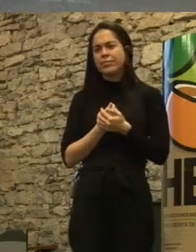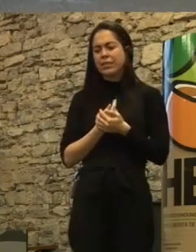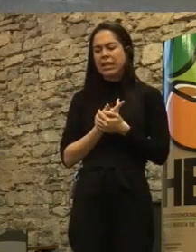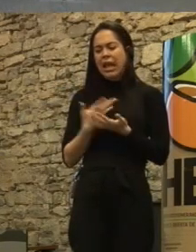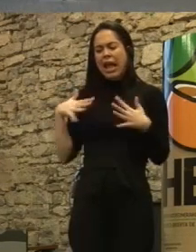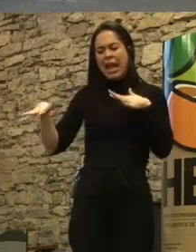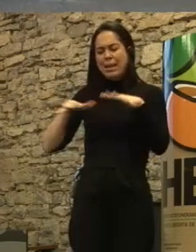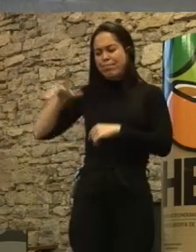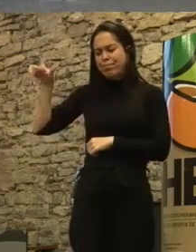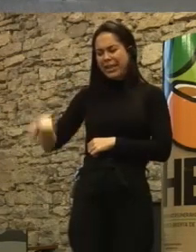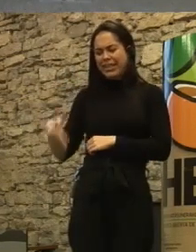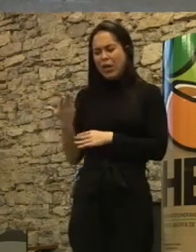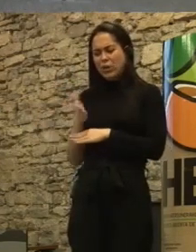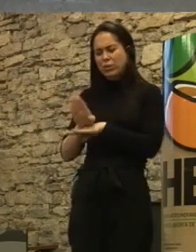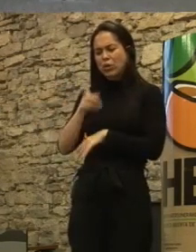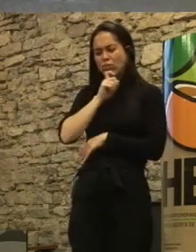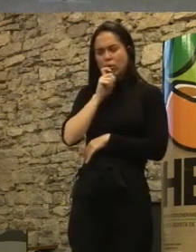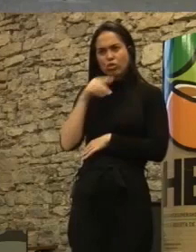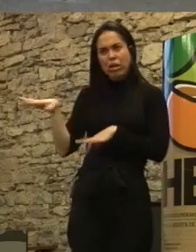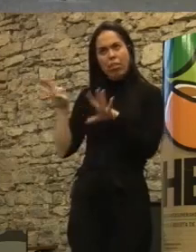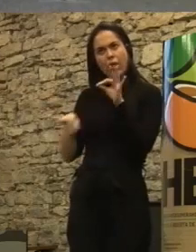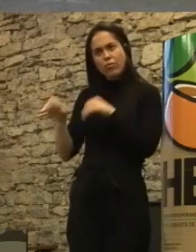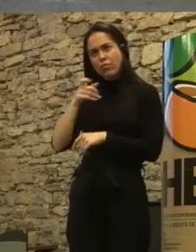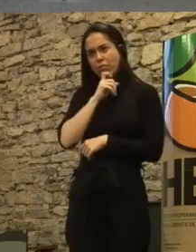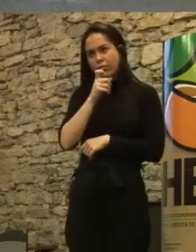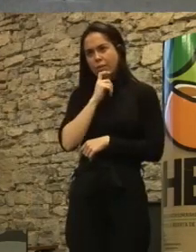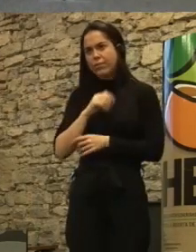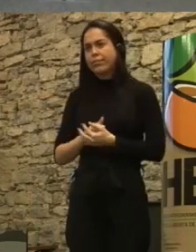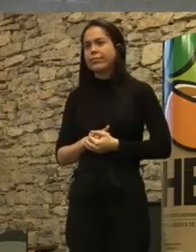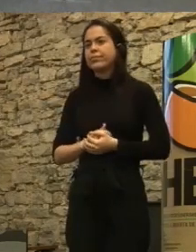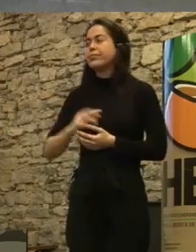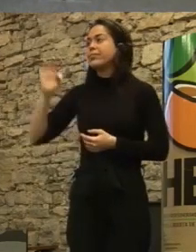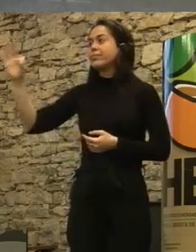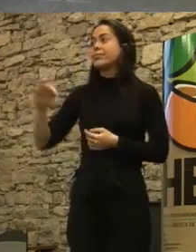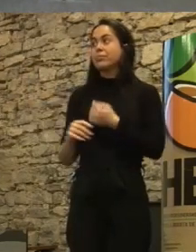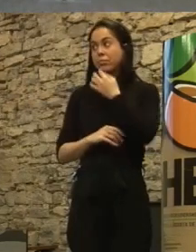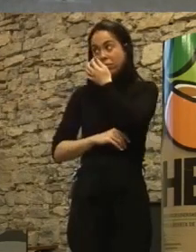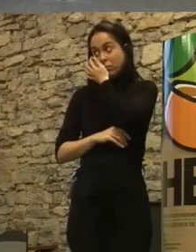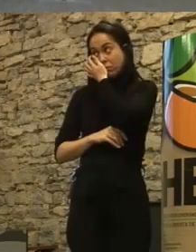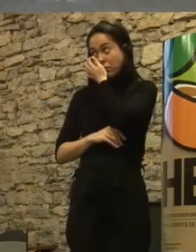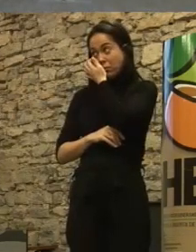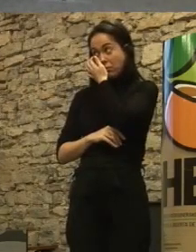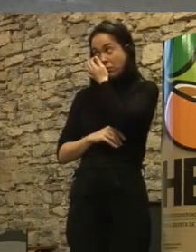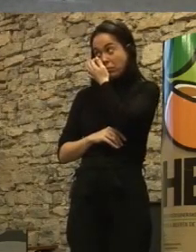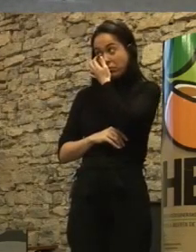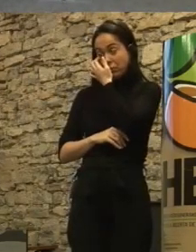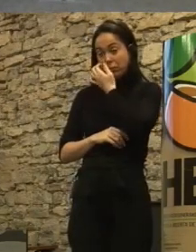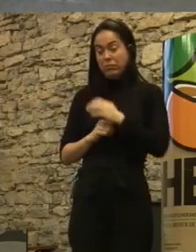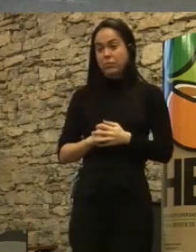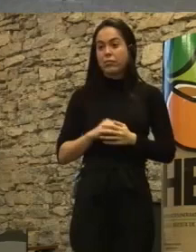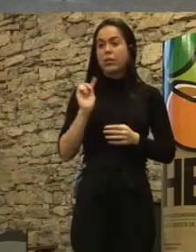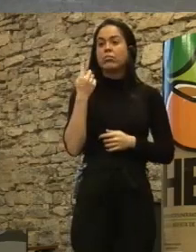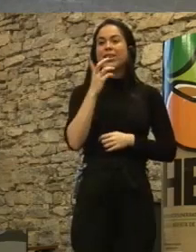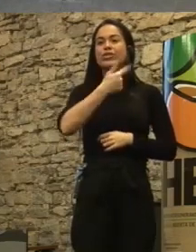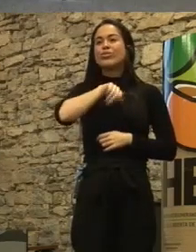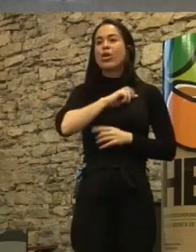bien. Llegar ahí y ser seleccionado. No bueno, hay una serie de, digamos, de primero, somos una referencia